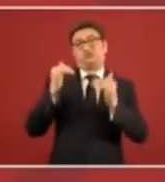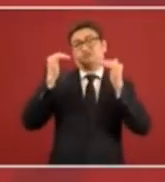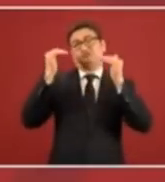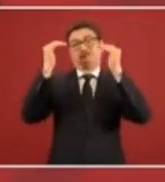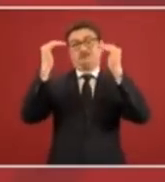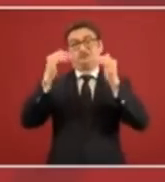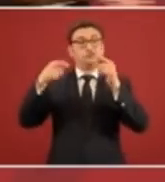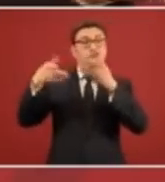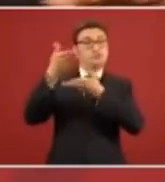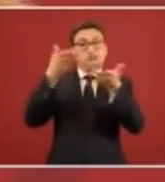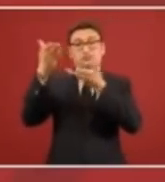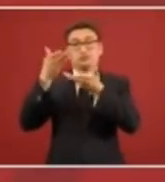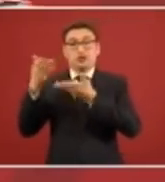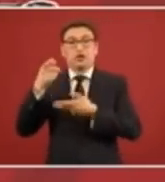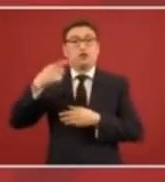los pusieron